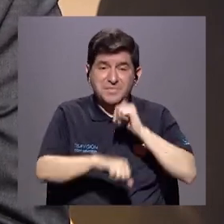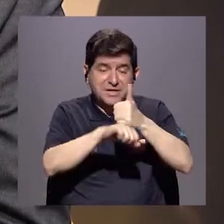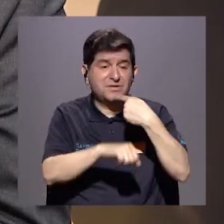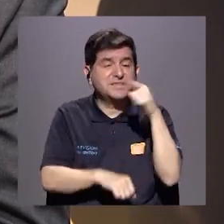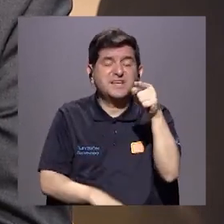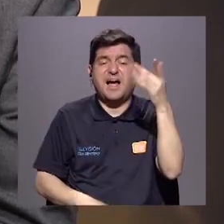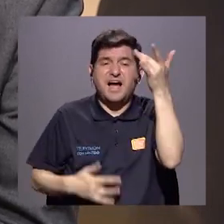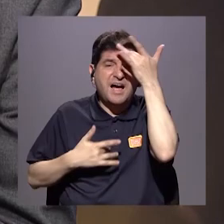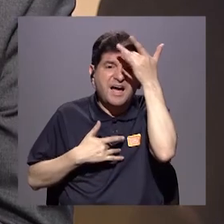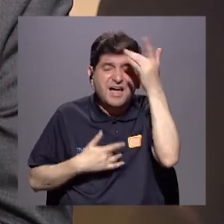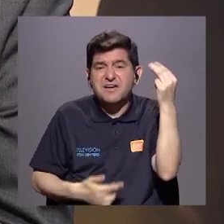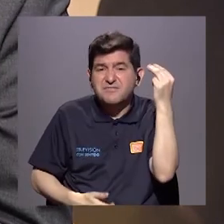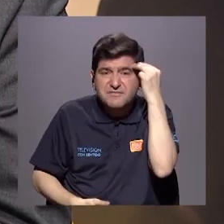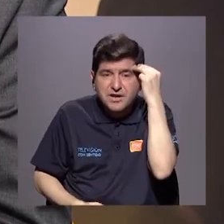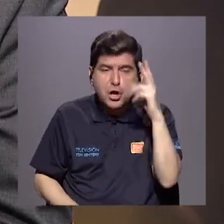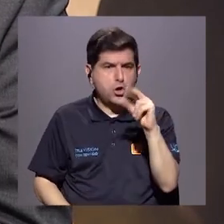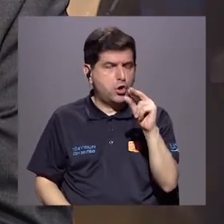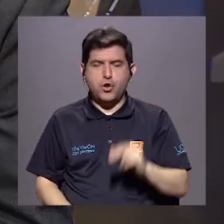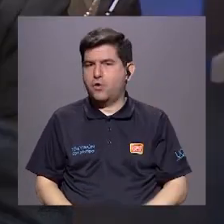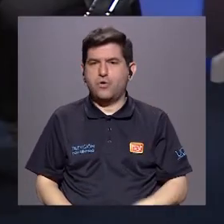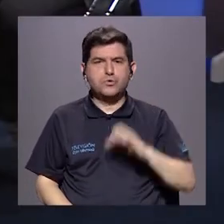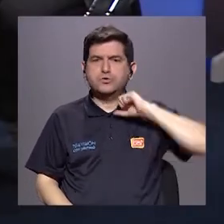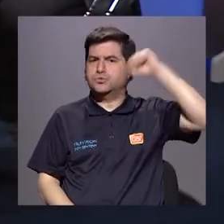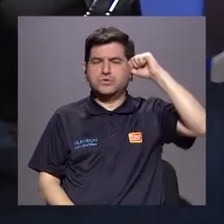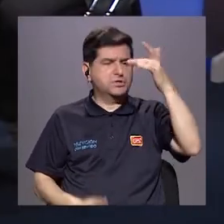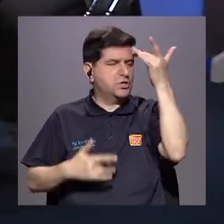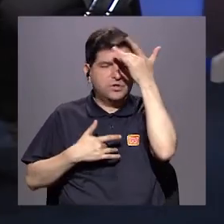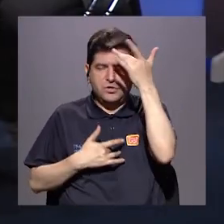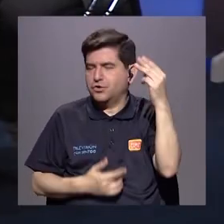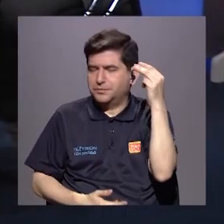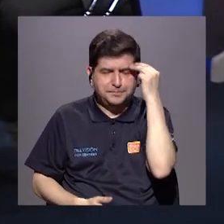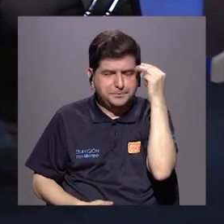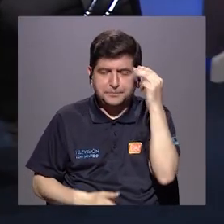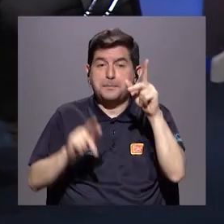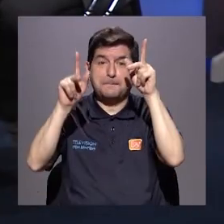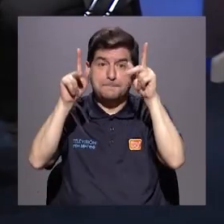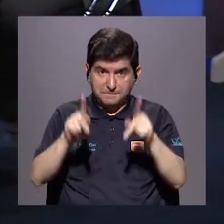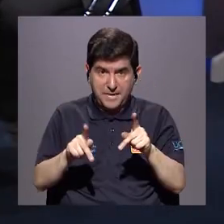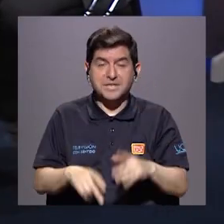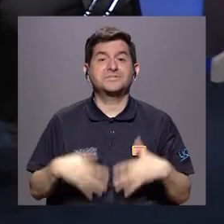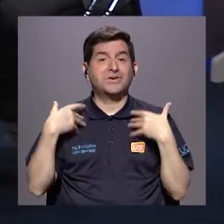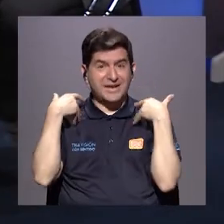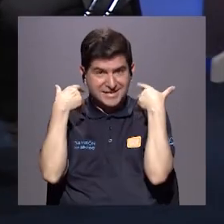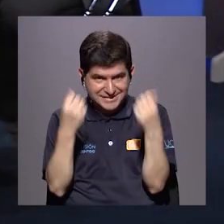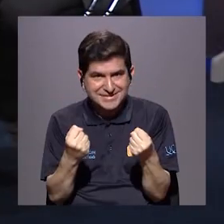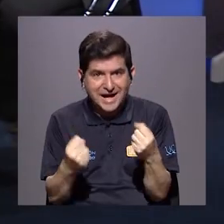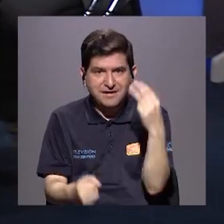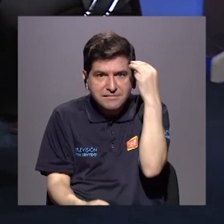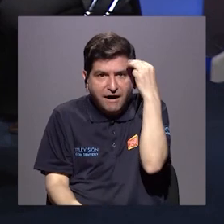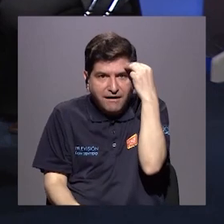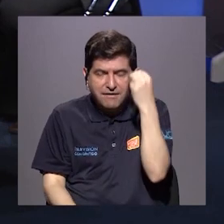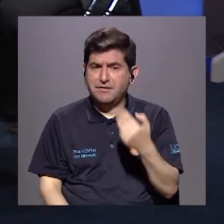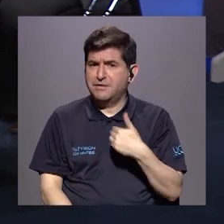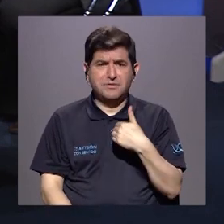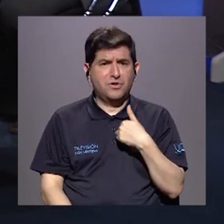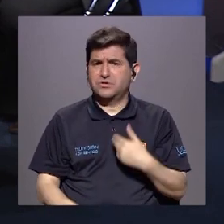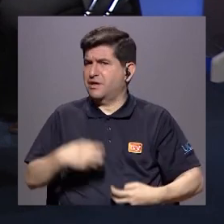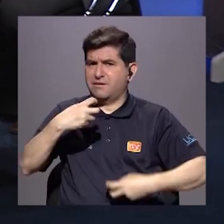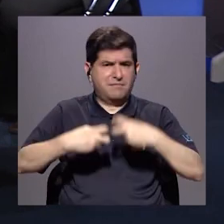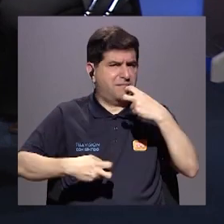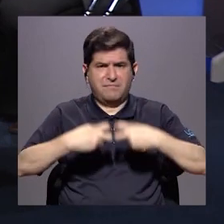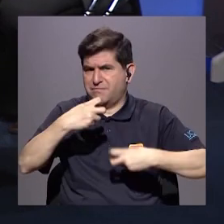enferma mentales y no es suicidio no es una enfermedad mental o sea es decir una persona sana mentalmente digamos que no tiene un desorden